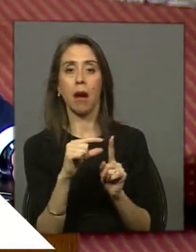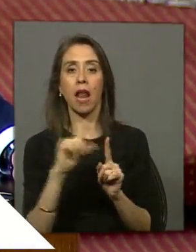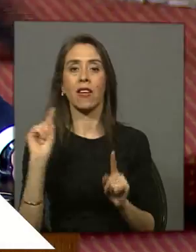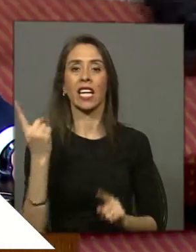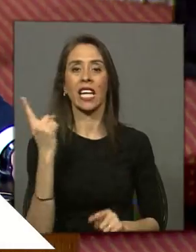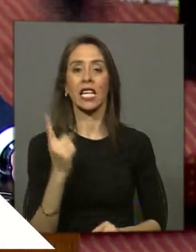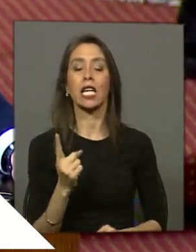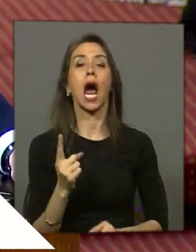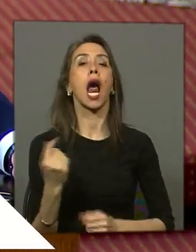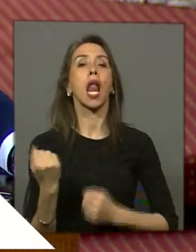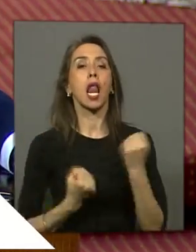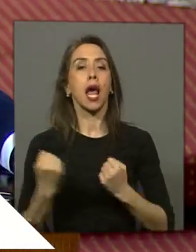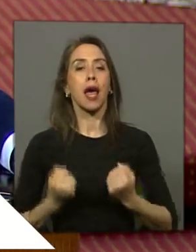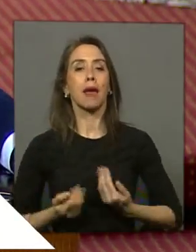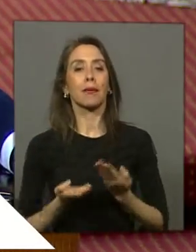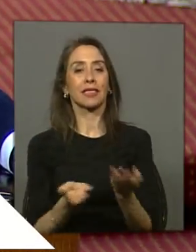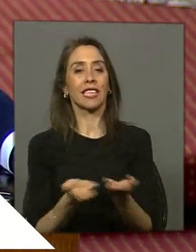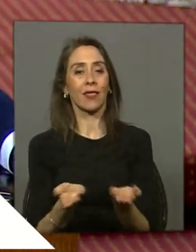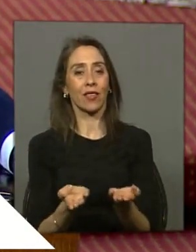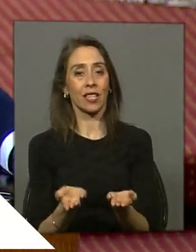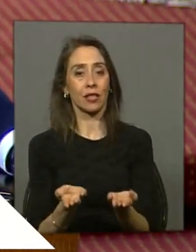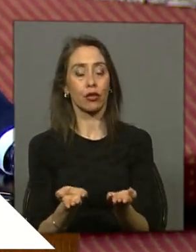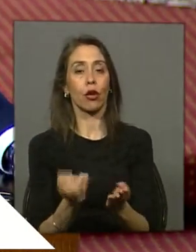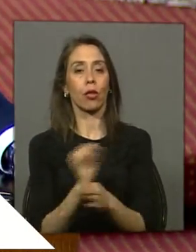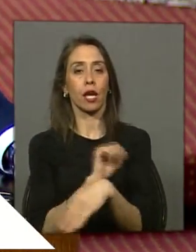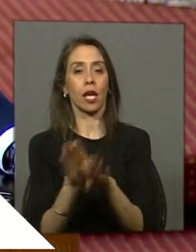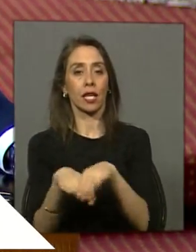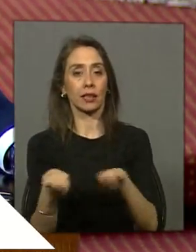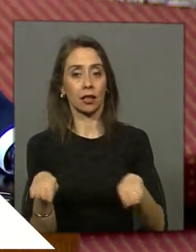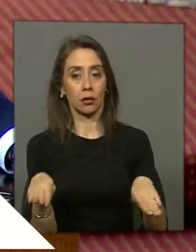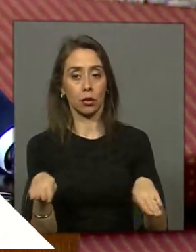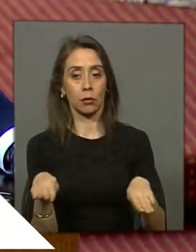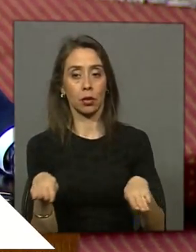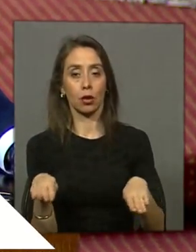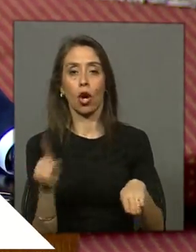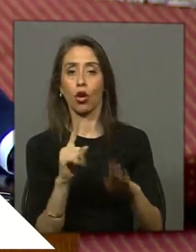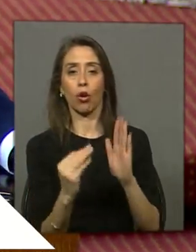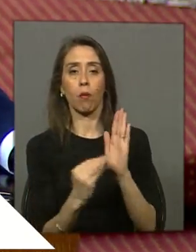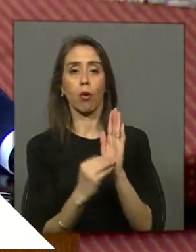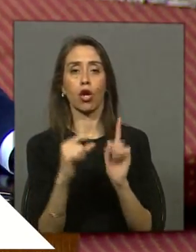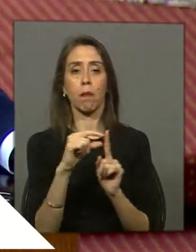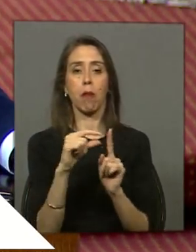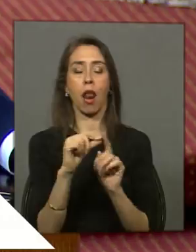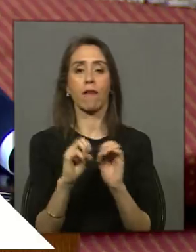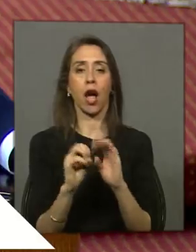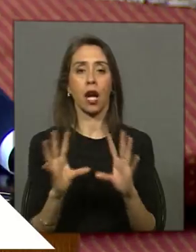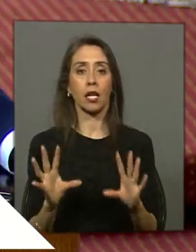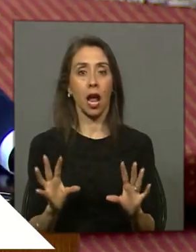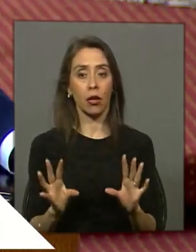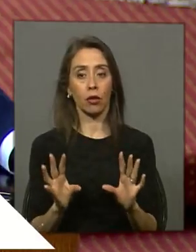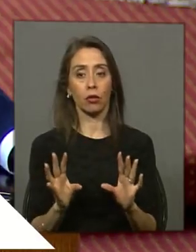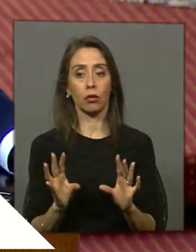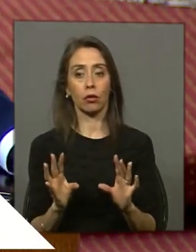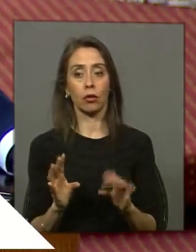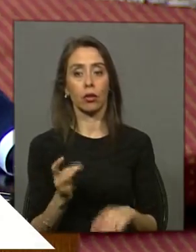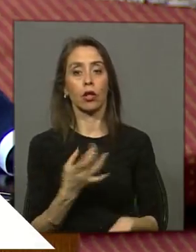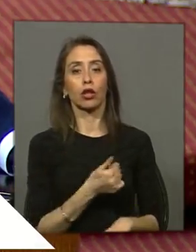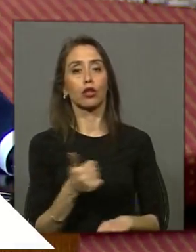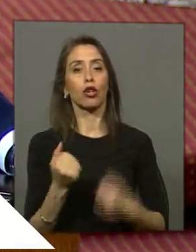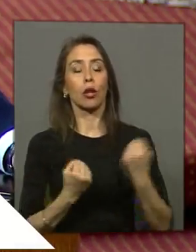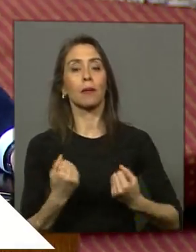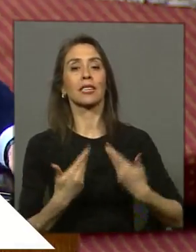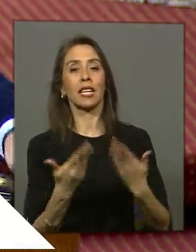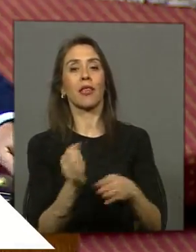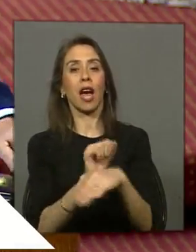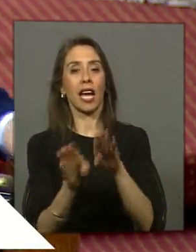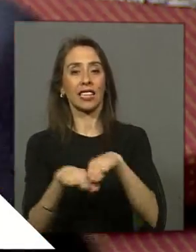proveedores que, o a los proveedores de servicios de estacionamiento y no queda claro si se alude solo a los proveedores